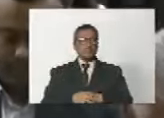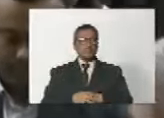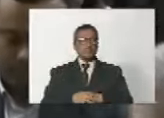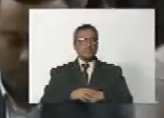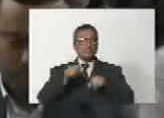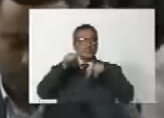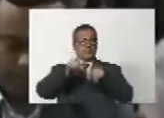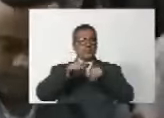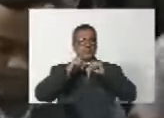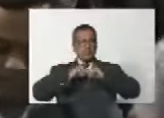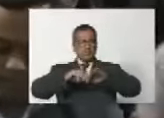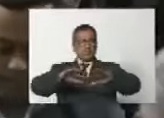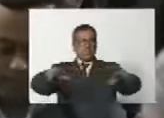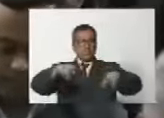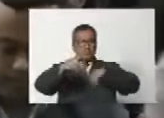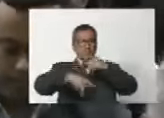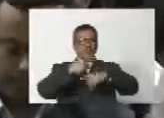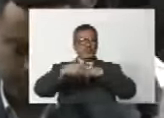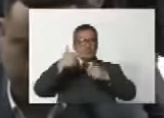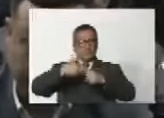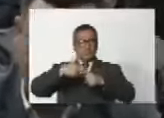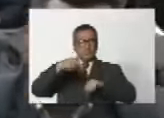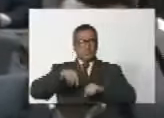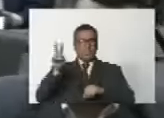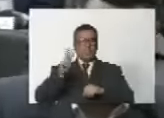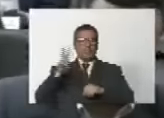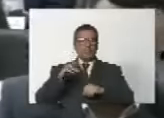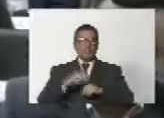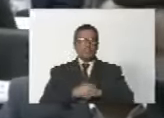parte de la expansión de la producción petrolera en Venezuela,